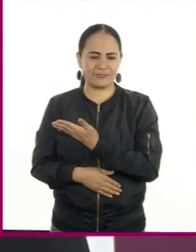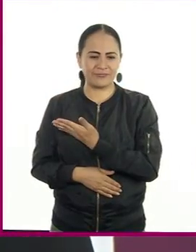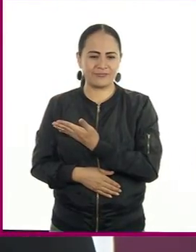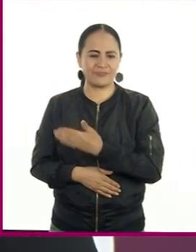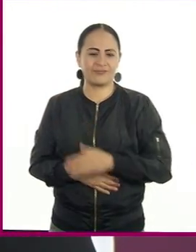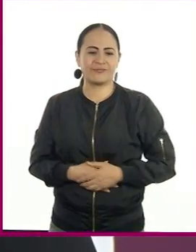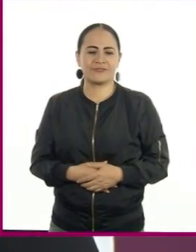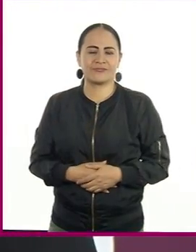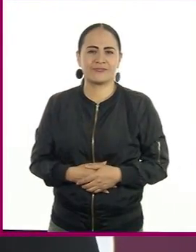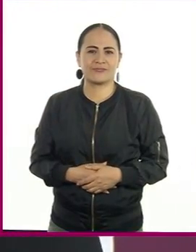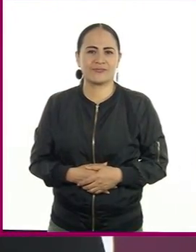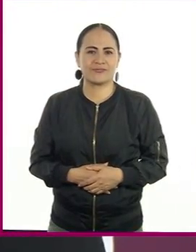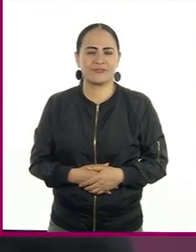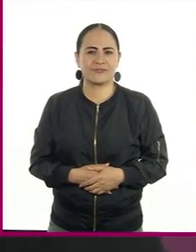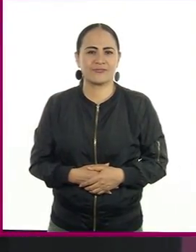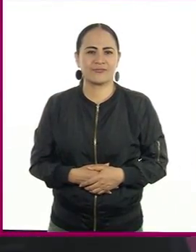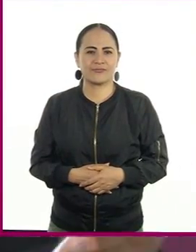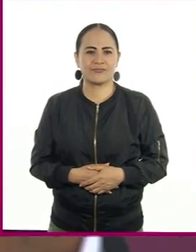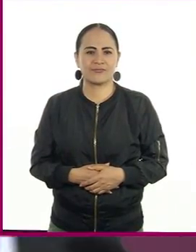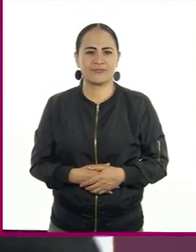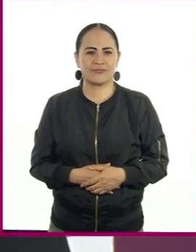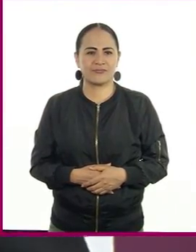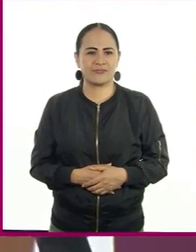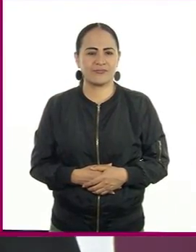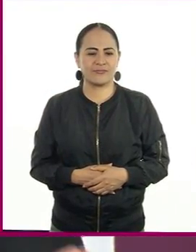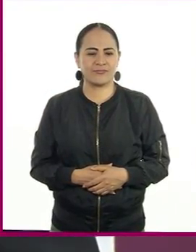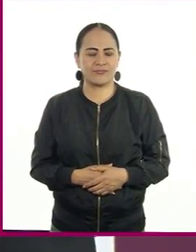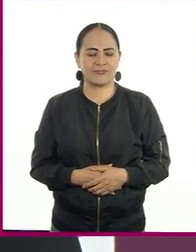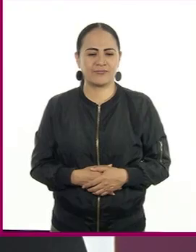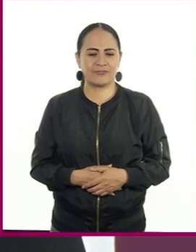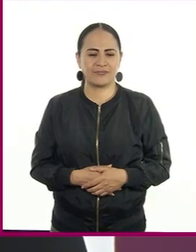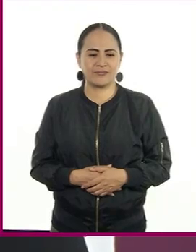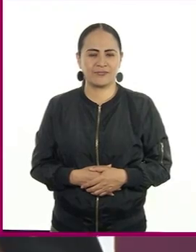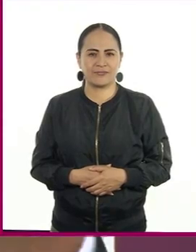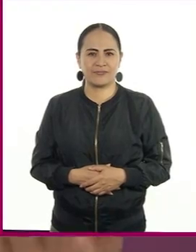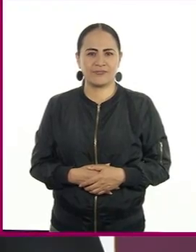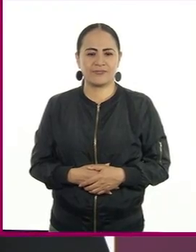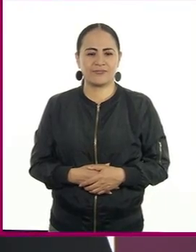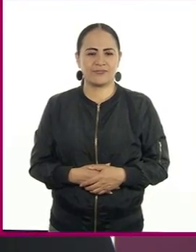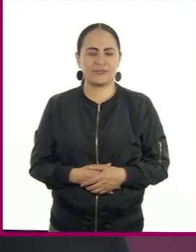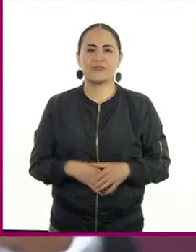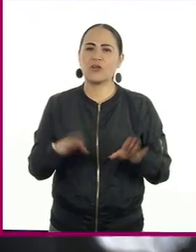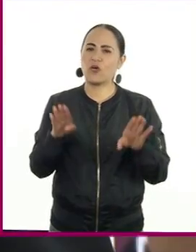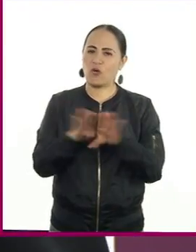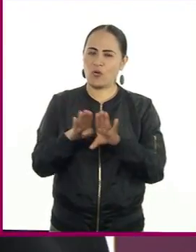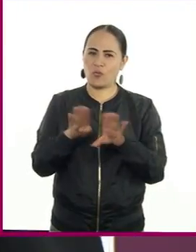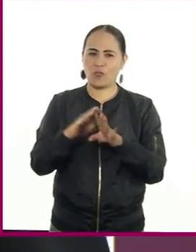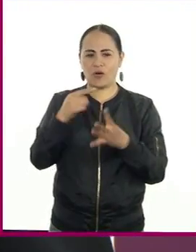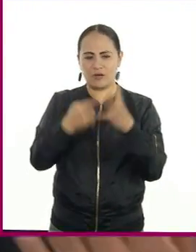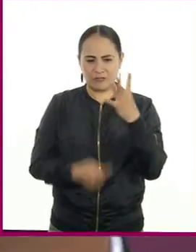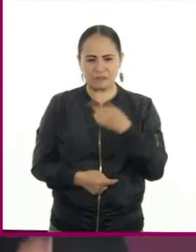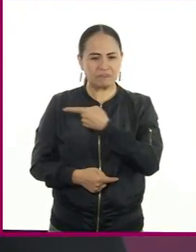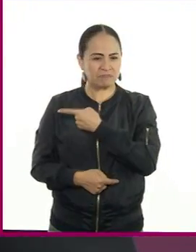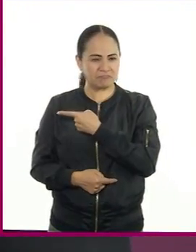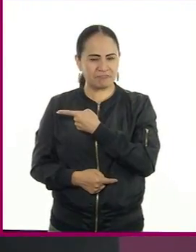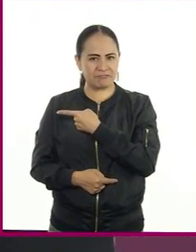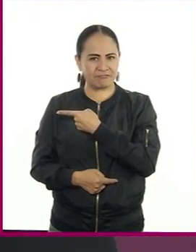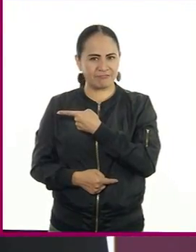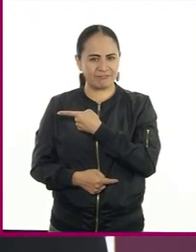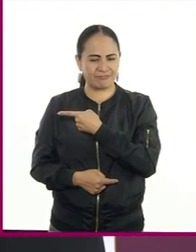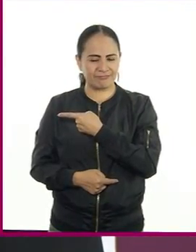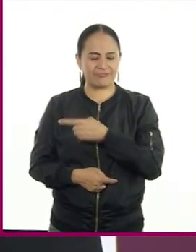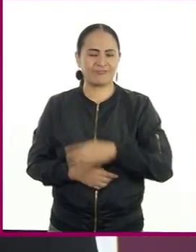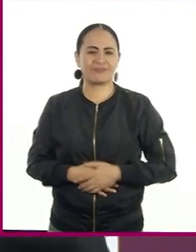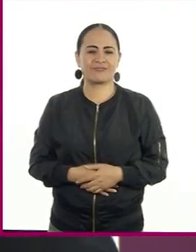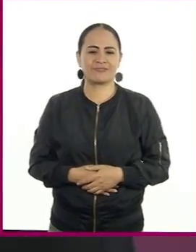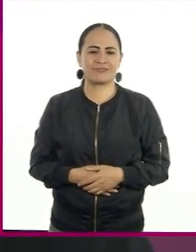implica valorar las diferencias y ser iguales ante la ley, bajo los principios de legalidad e